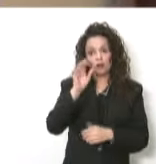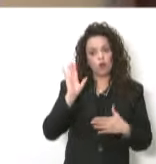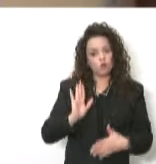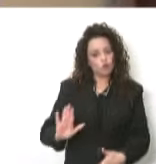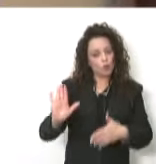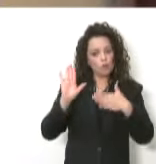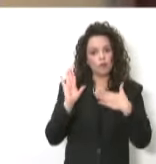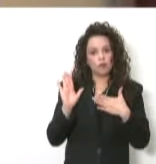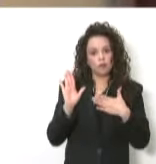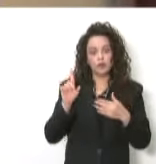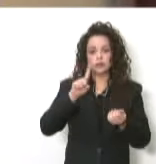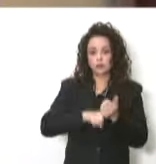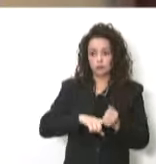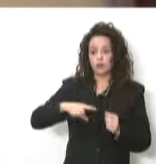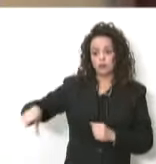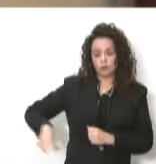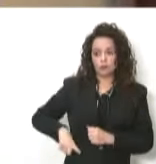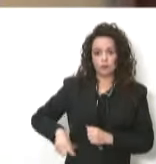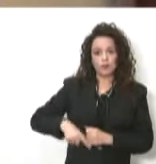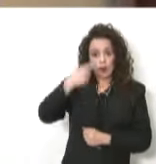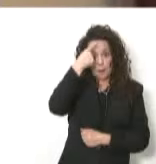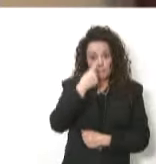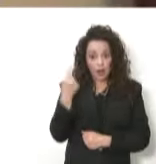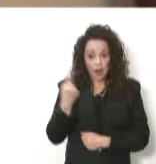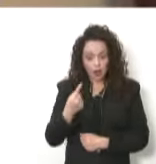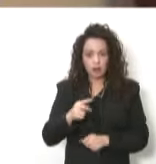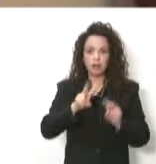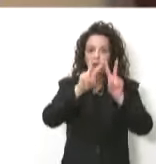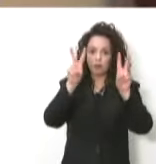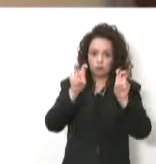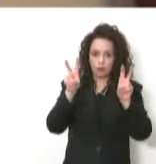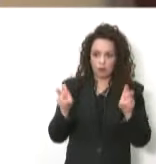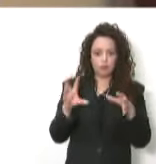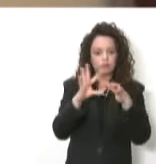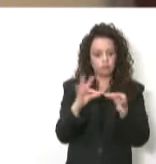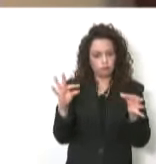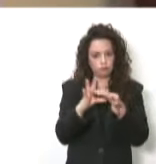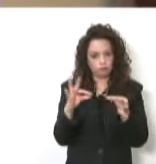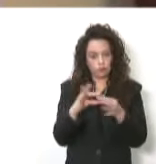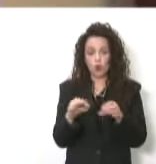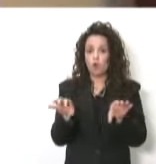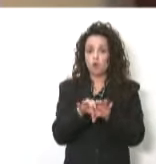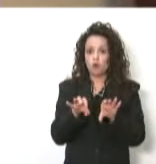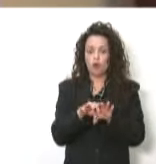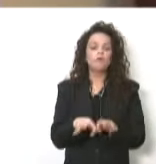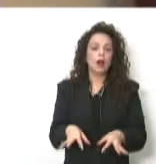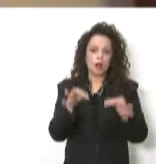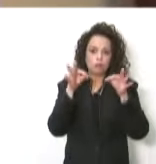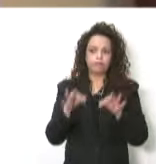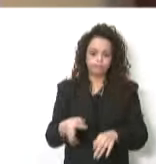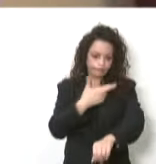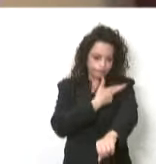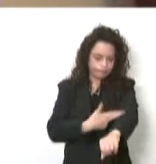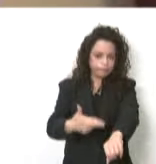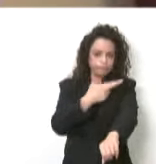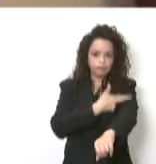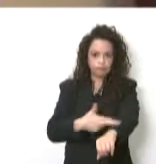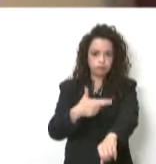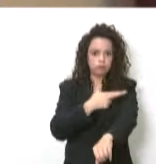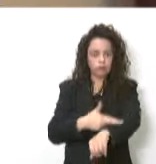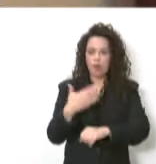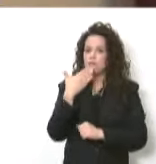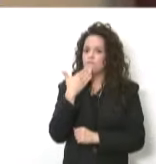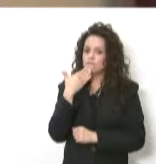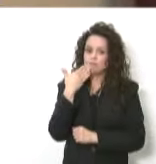Estado mexicano con la rendición de cuentas a través de una adecuada gestión documental. Por